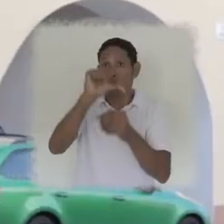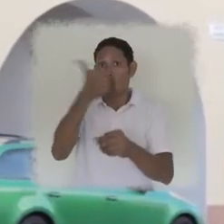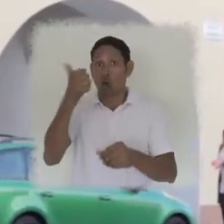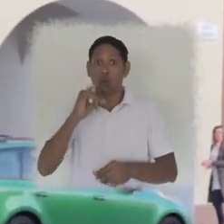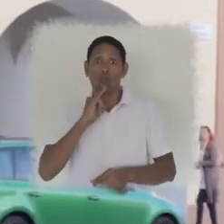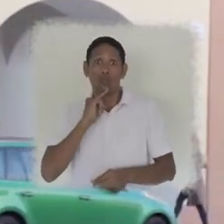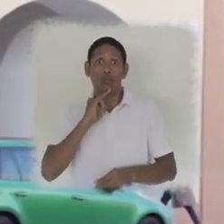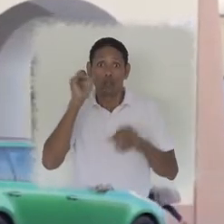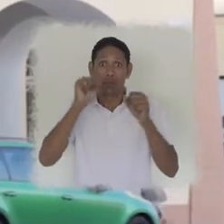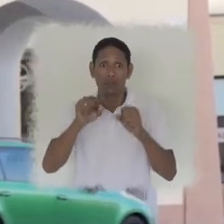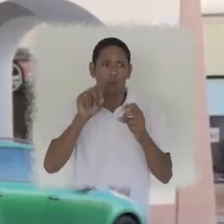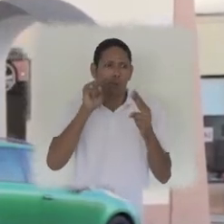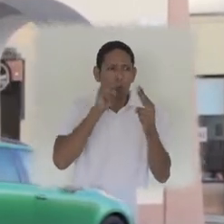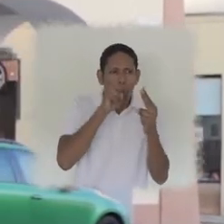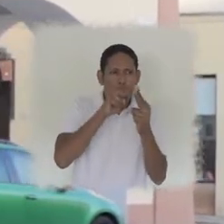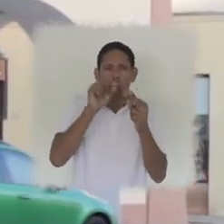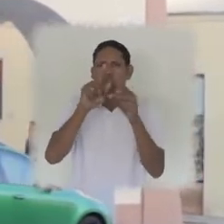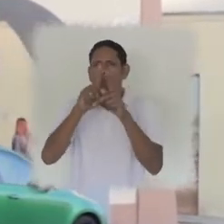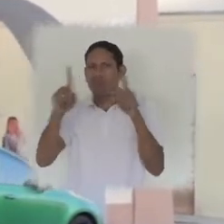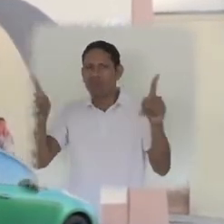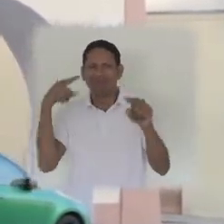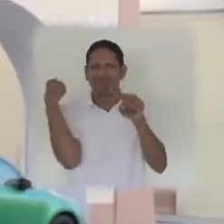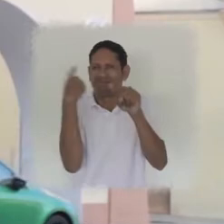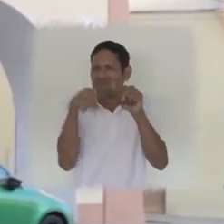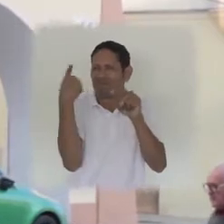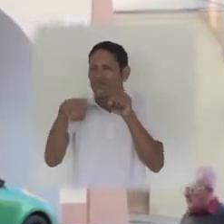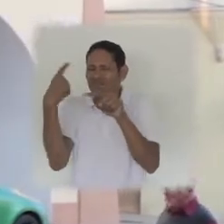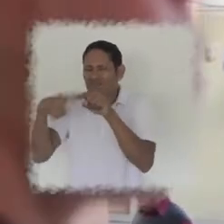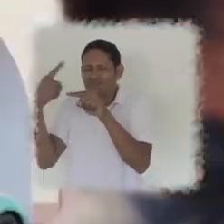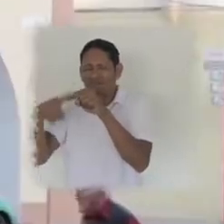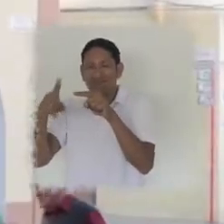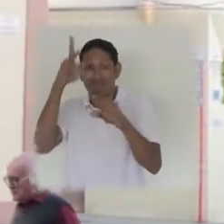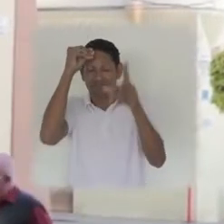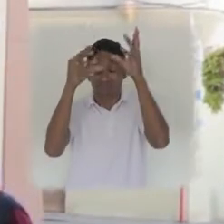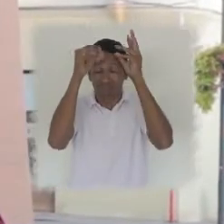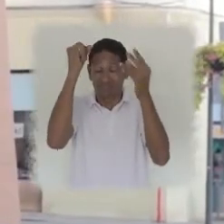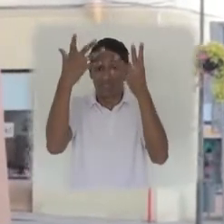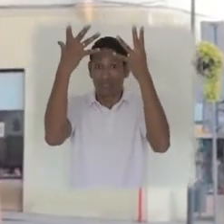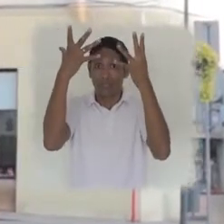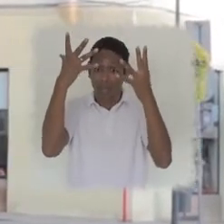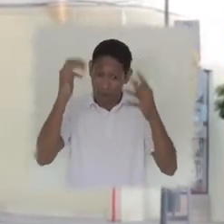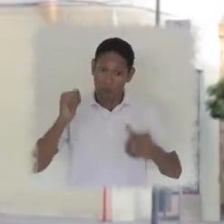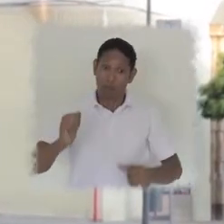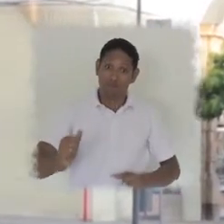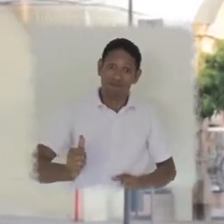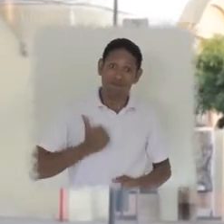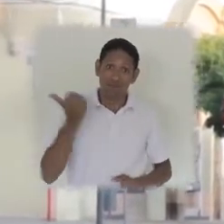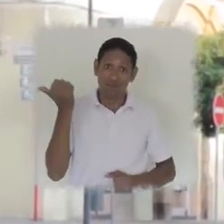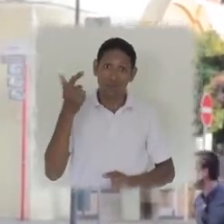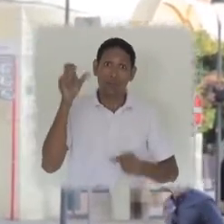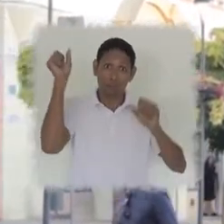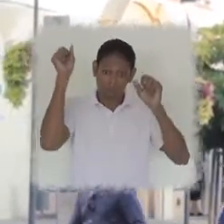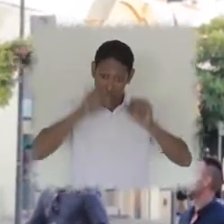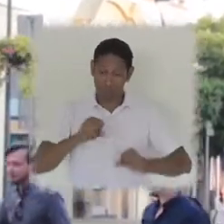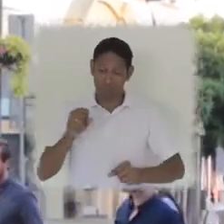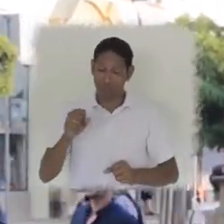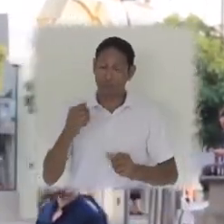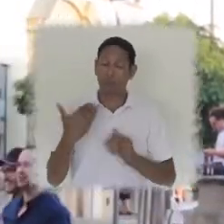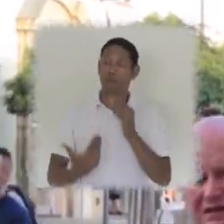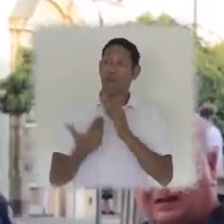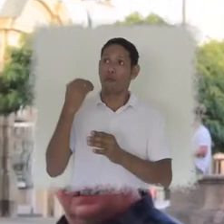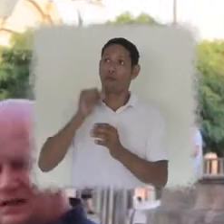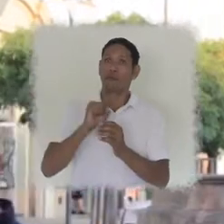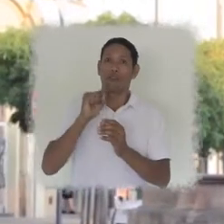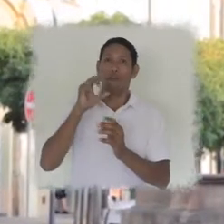Pueden aprender un segundo idioma, pueden conocer muchas personas de todo el mundo y terminar su carrera profesional. Así que no desaprovechen esta oportunidad y